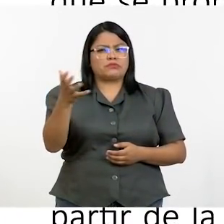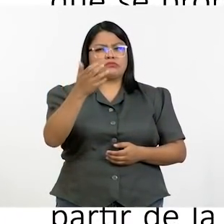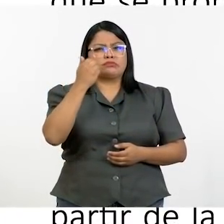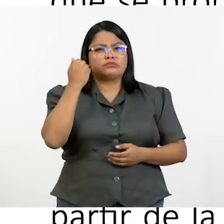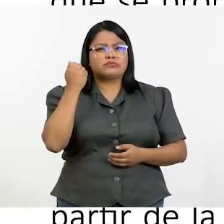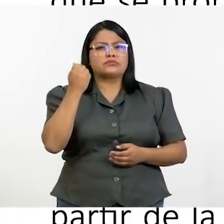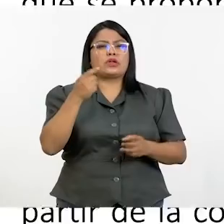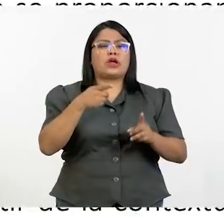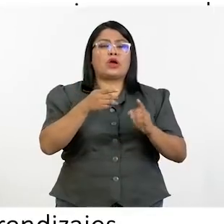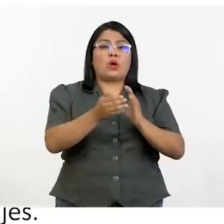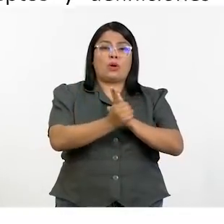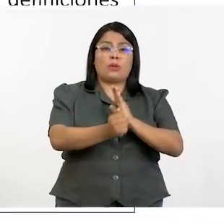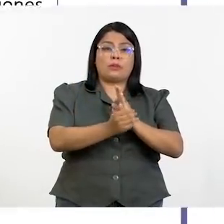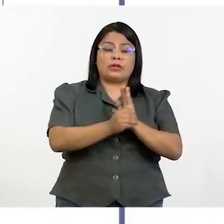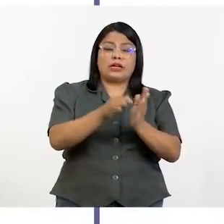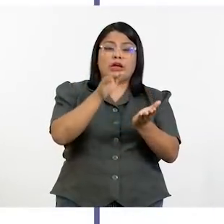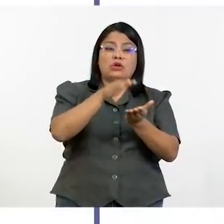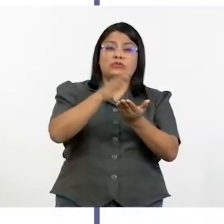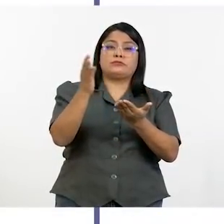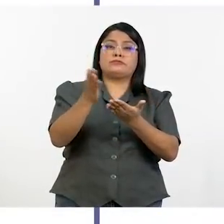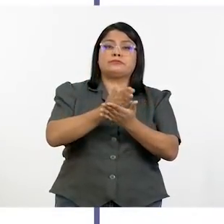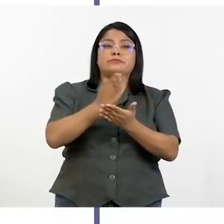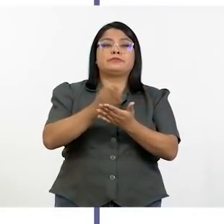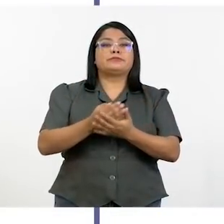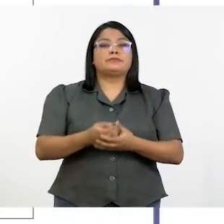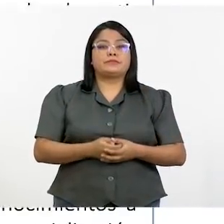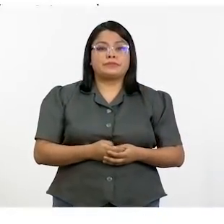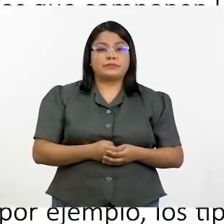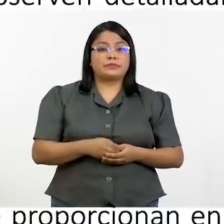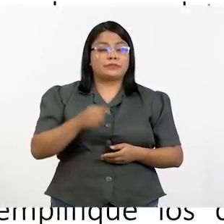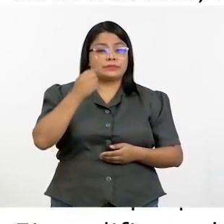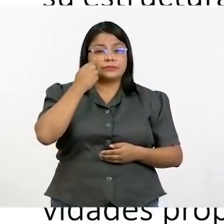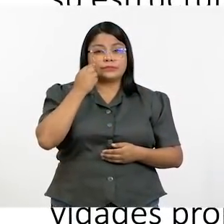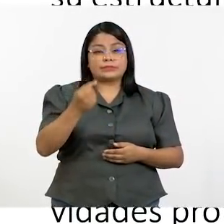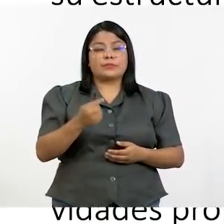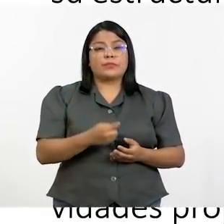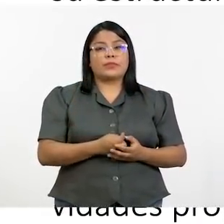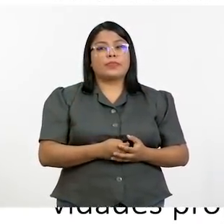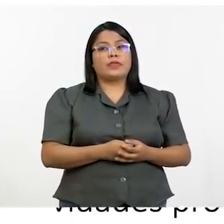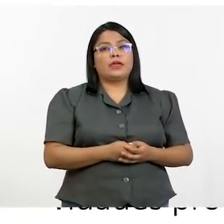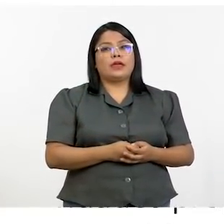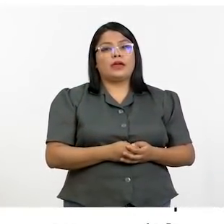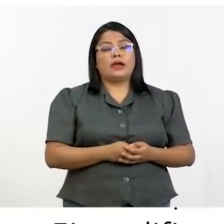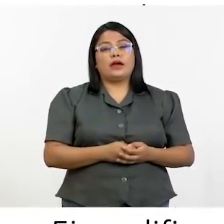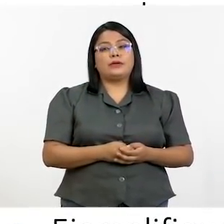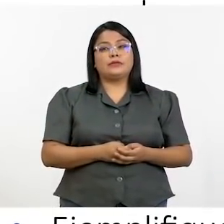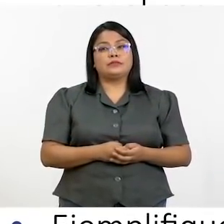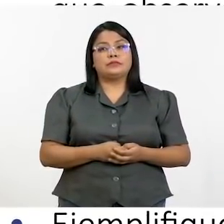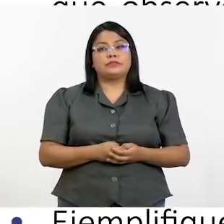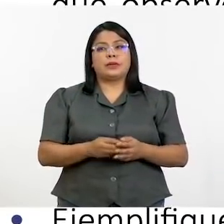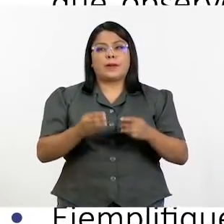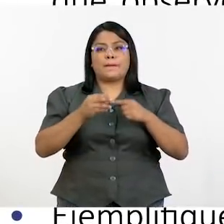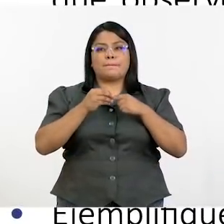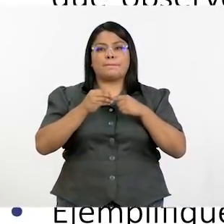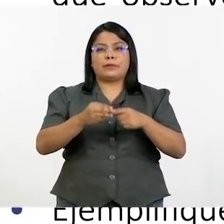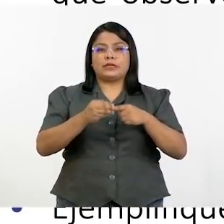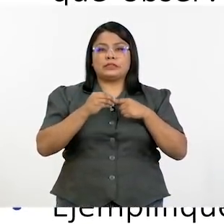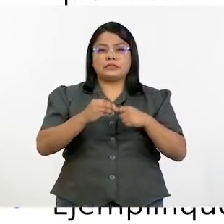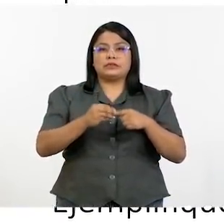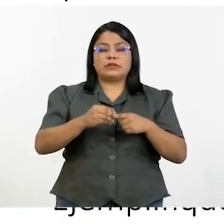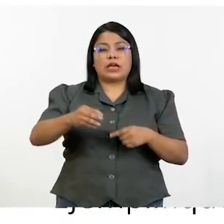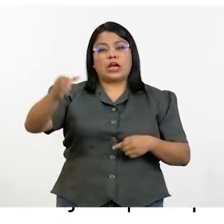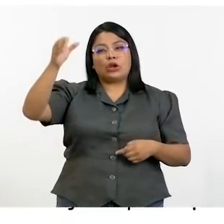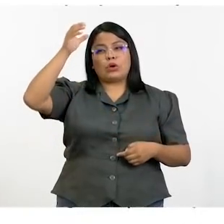las competencias propuestas en la unidad en estudio. Como pueden observar, en este apartado se